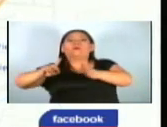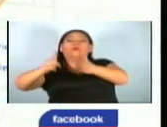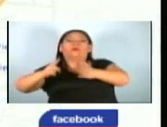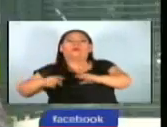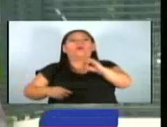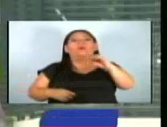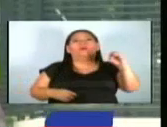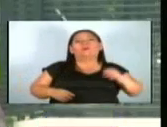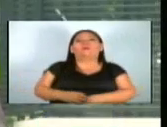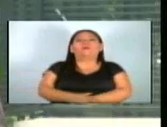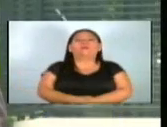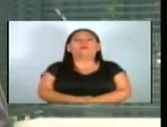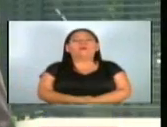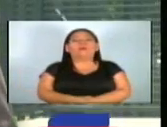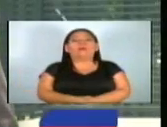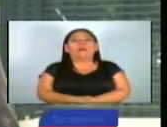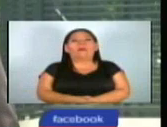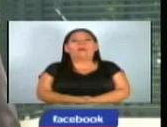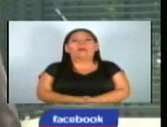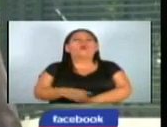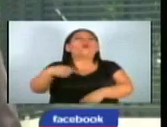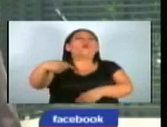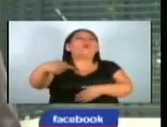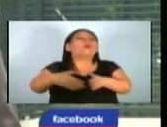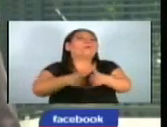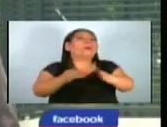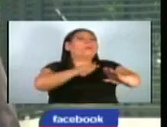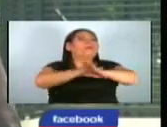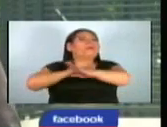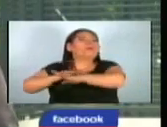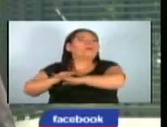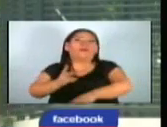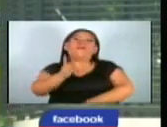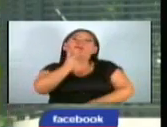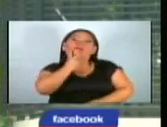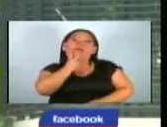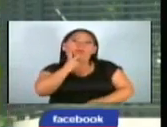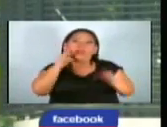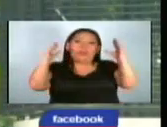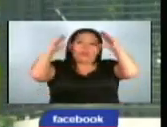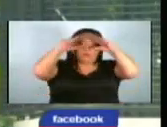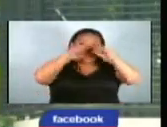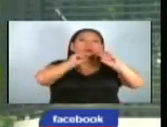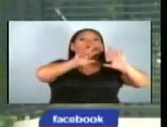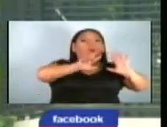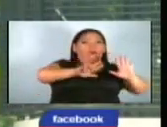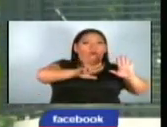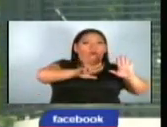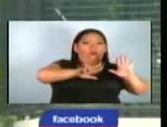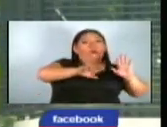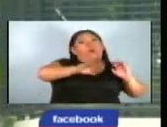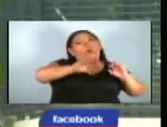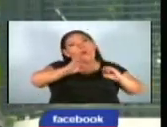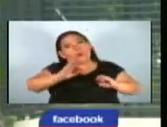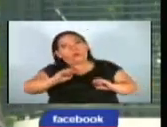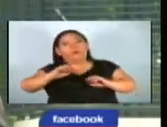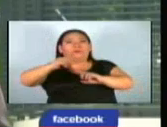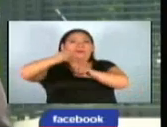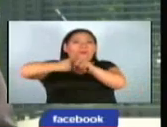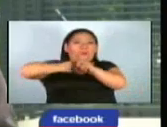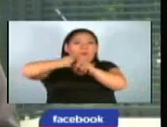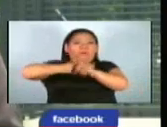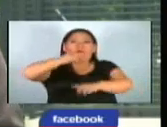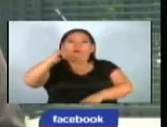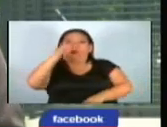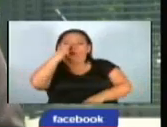oriente. Pero los cierres inician a partir del día viernes a las ocho de la noche y el día sábado primero